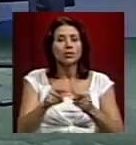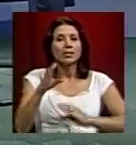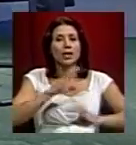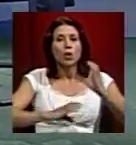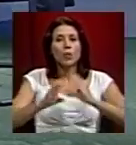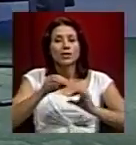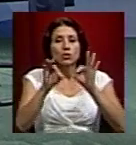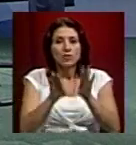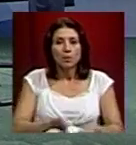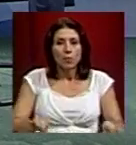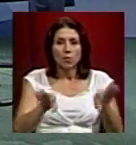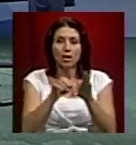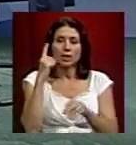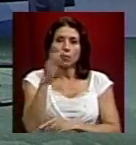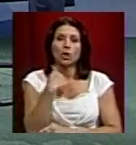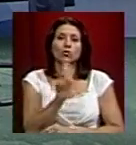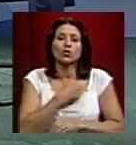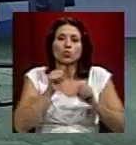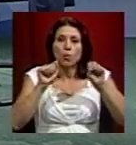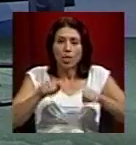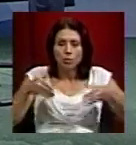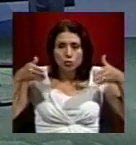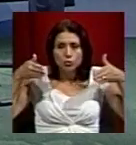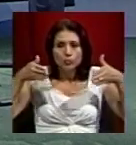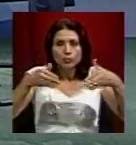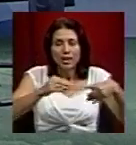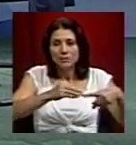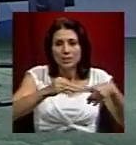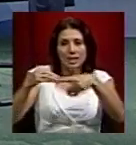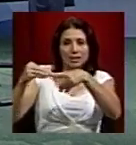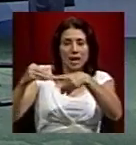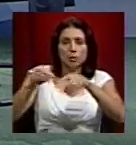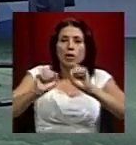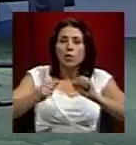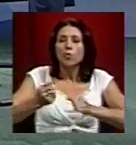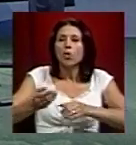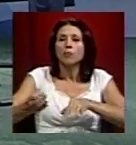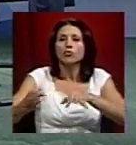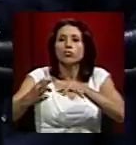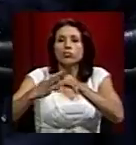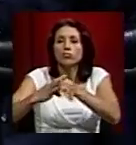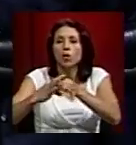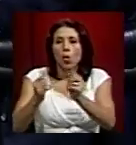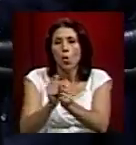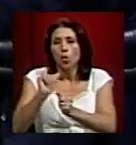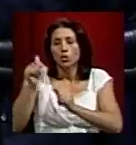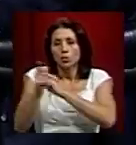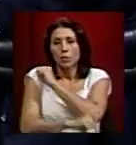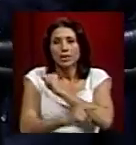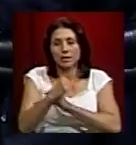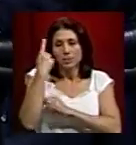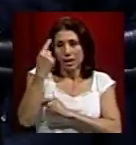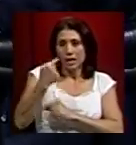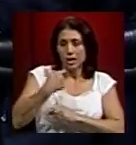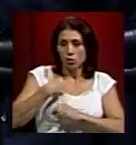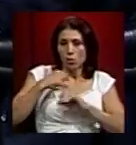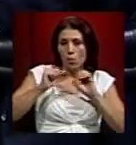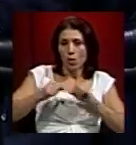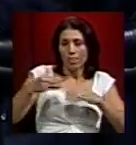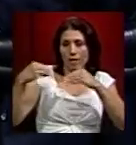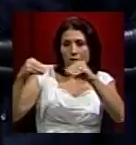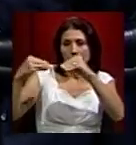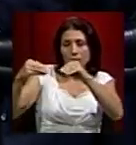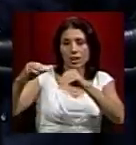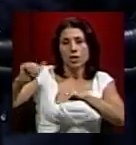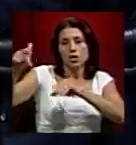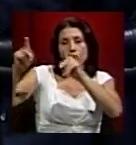importante porque podemos especializarnos y transar con otros países de manera tal que yo pueda vender lo que vendo y